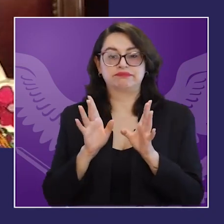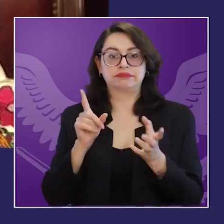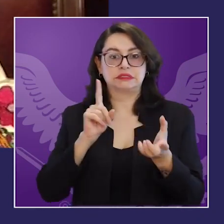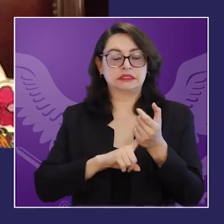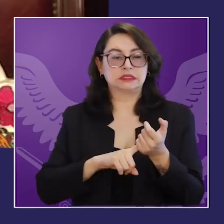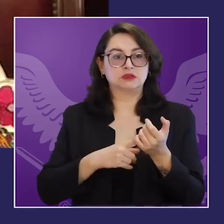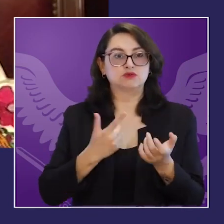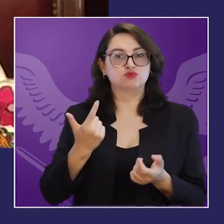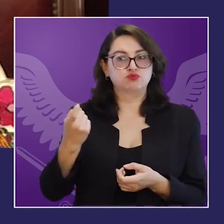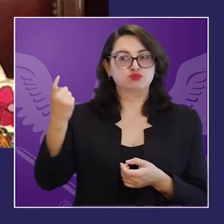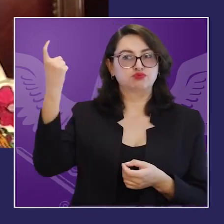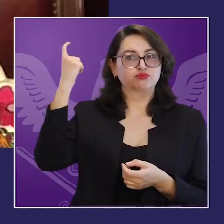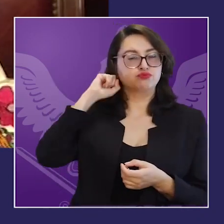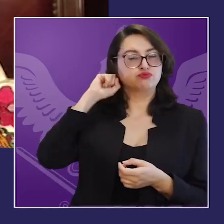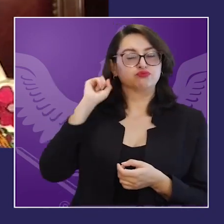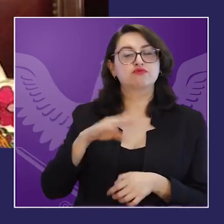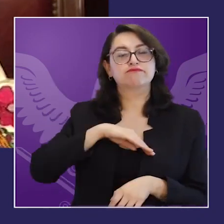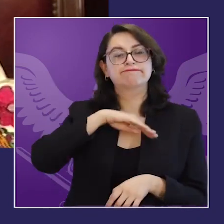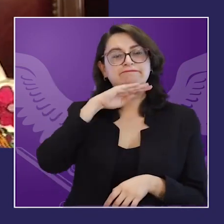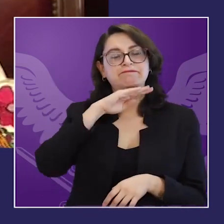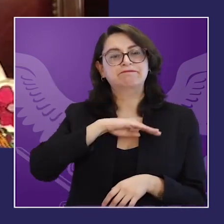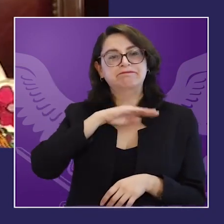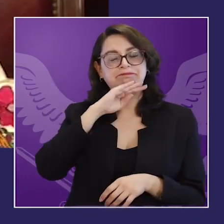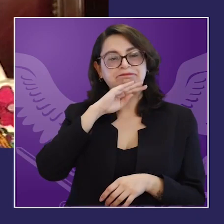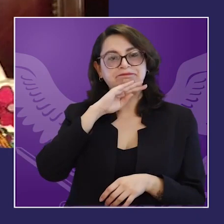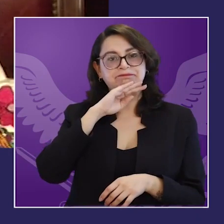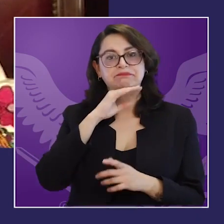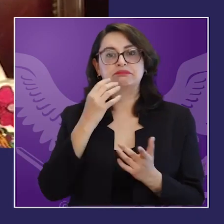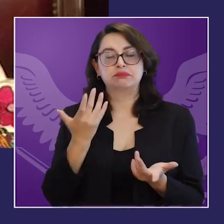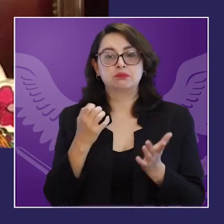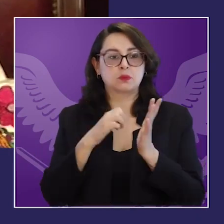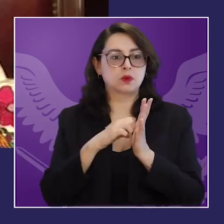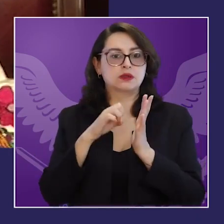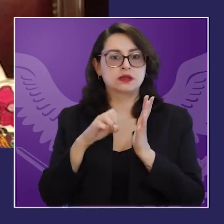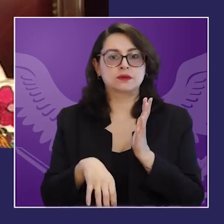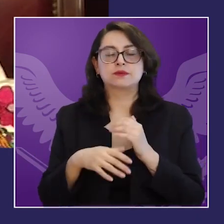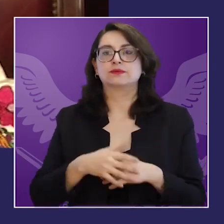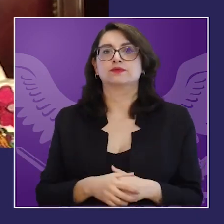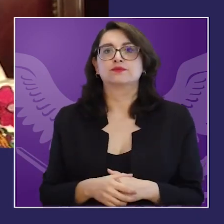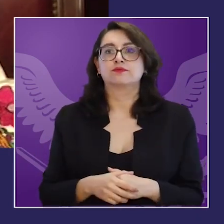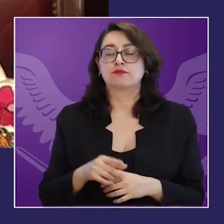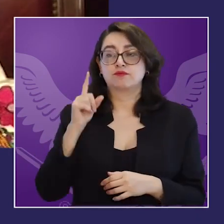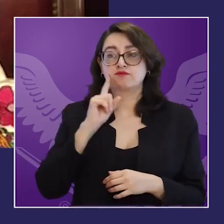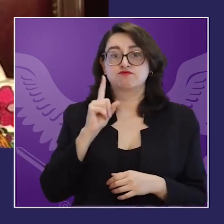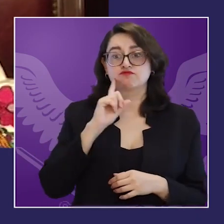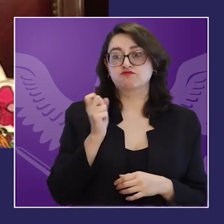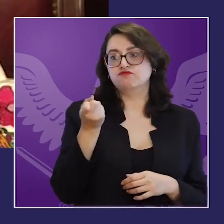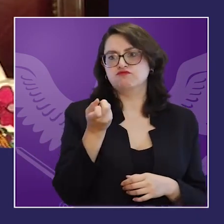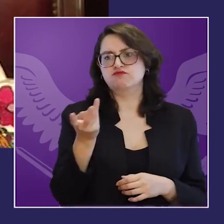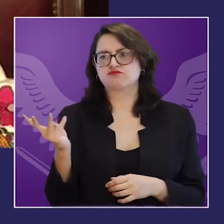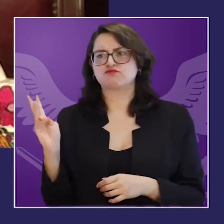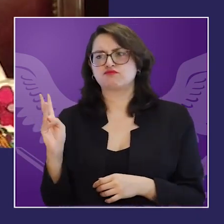estructurales. En cuanto a aspectos subjetivos, vemos que muchas veces desde las propias mujeres hay